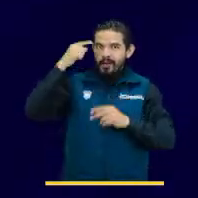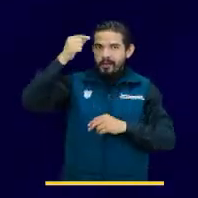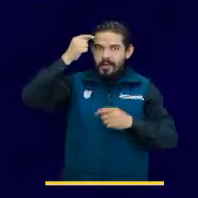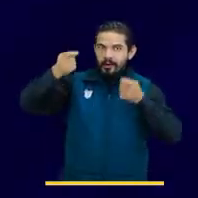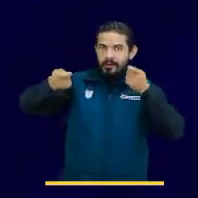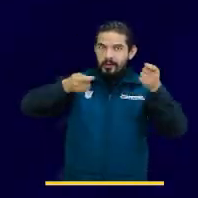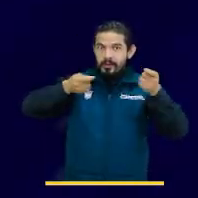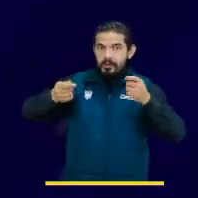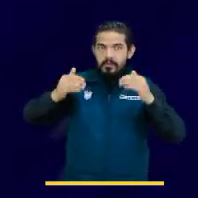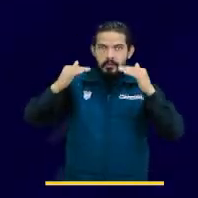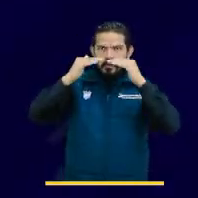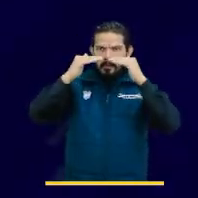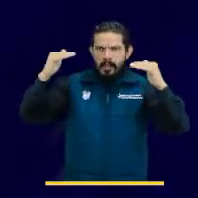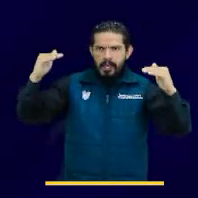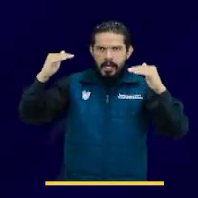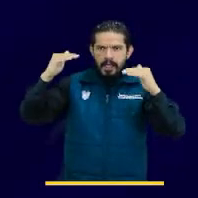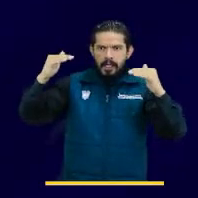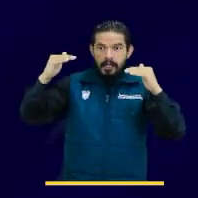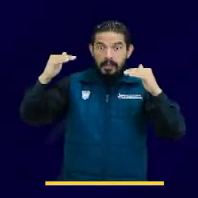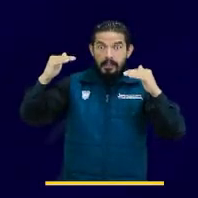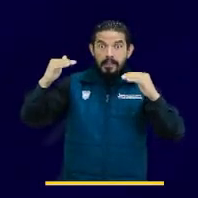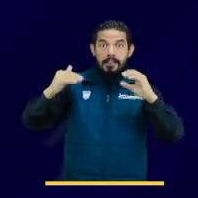la cifra Gini fue de